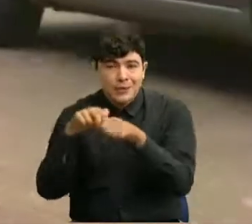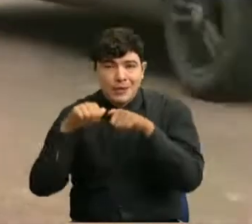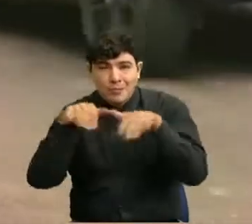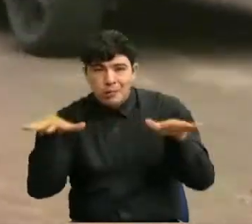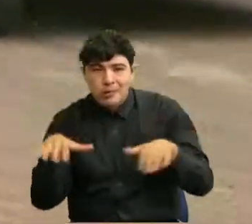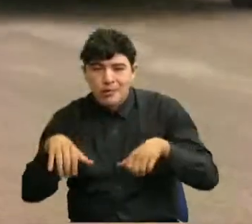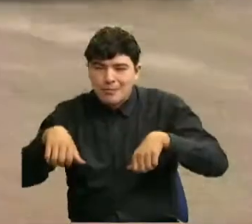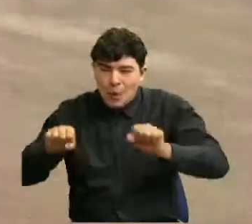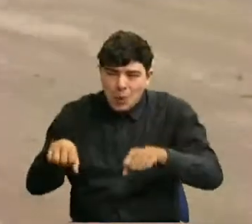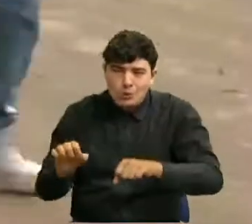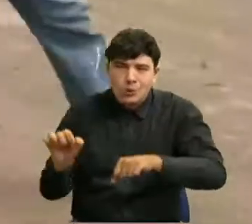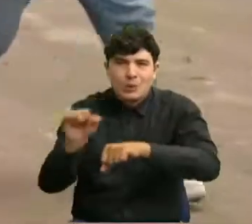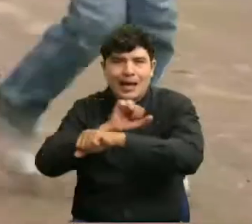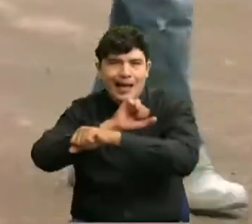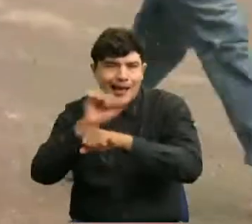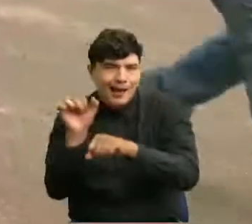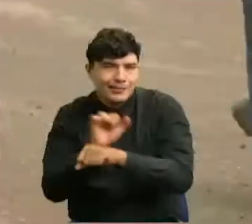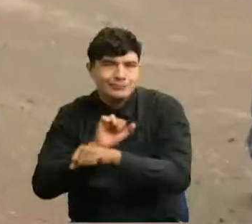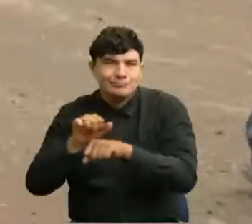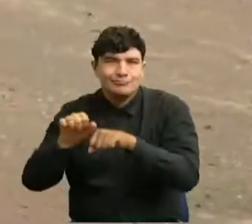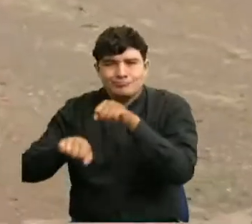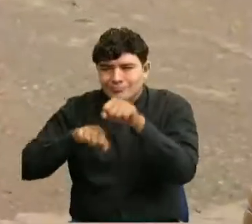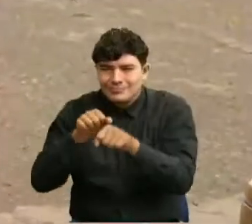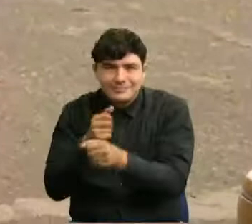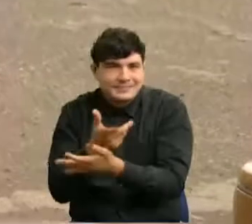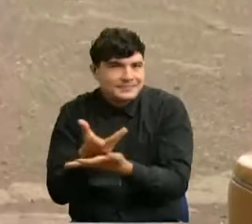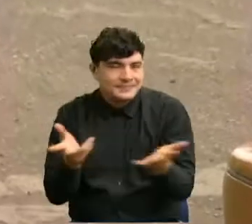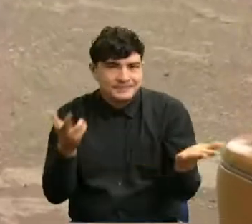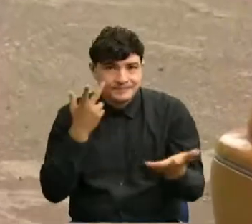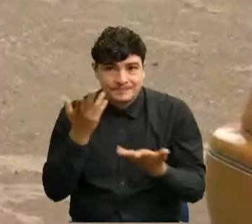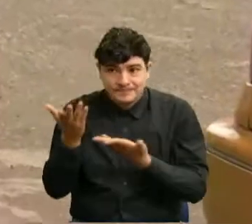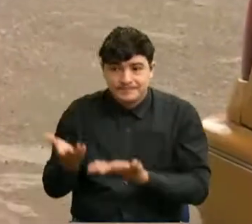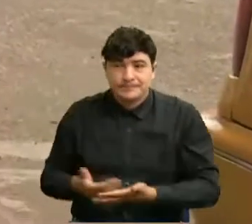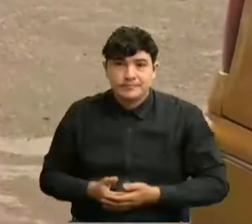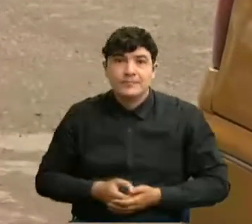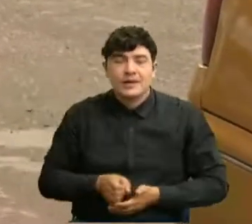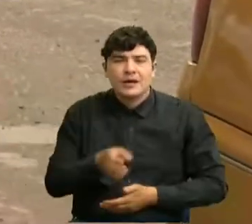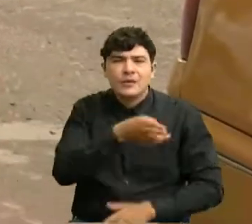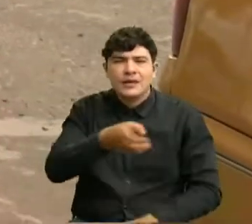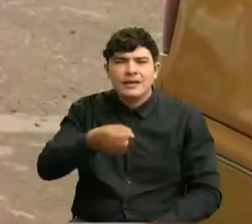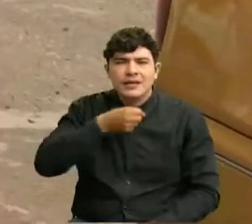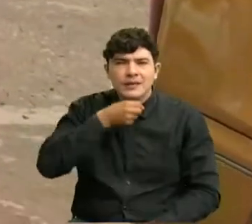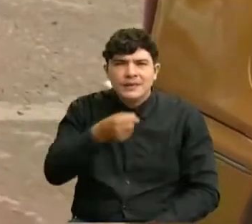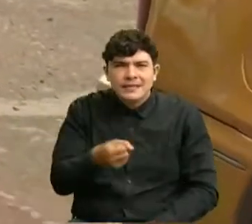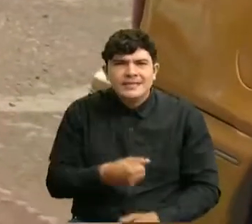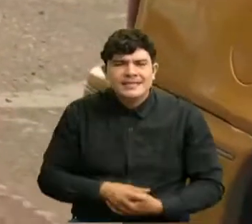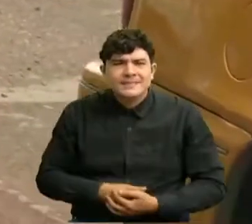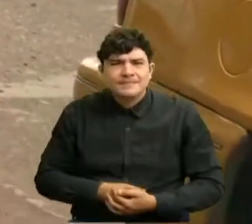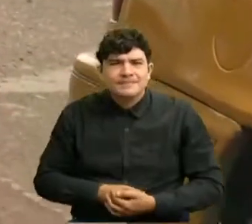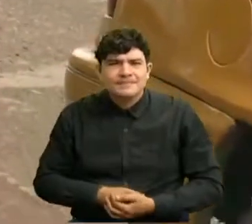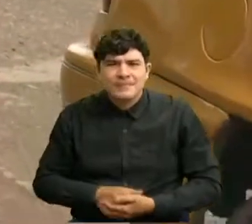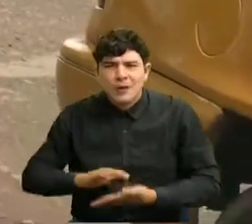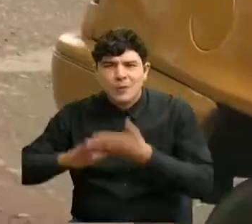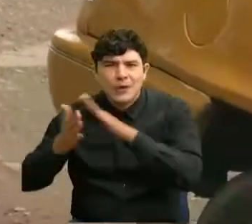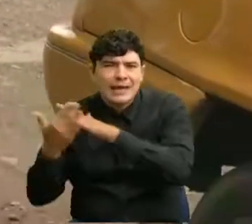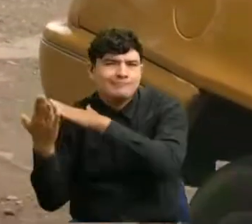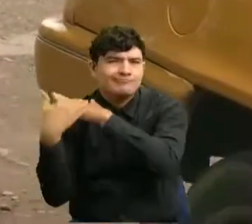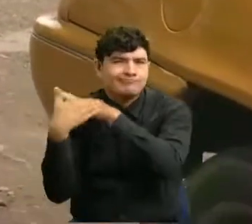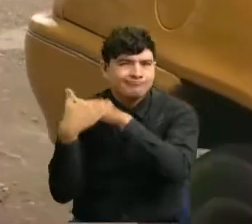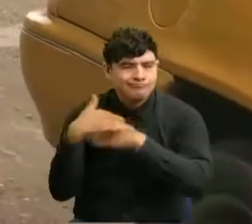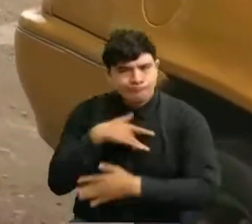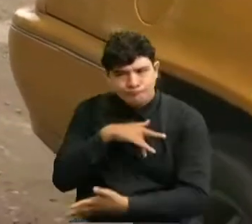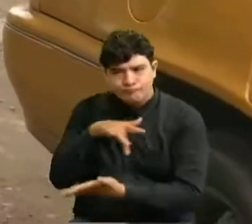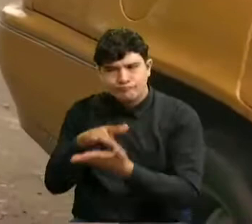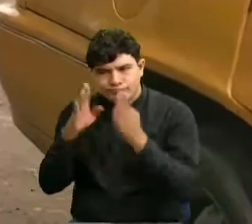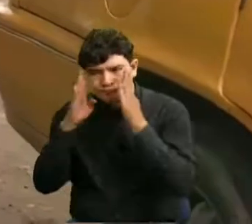pues conductores también particulares. Nosotros, Oriente Noticias, atendiendo al llamado de la comunidad, quienes nos mencionan que pues esta vía